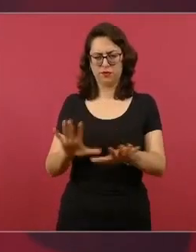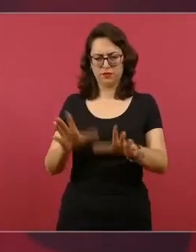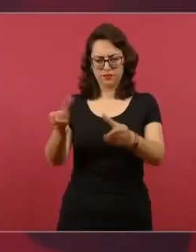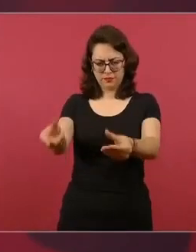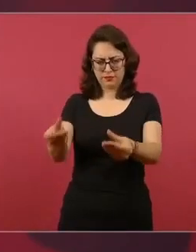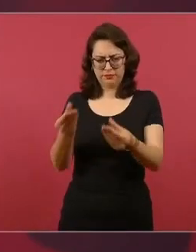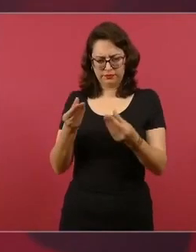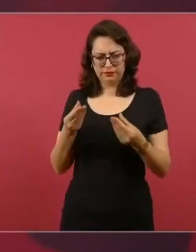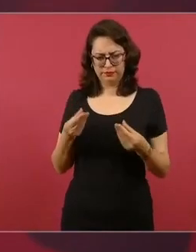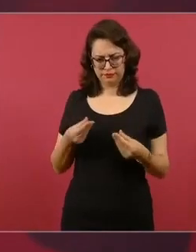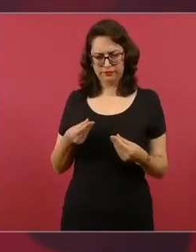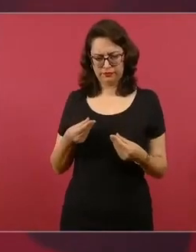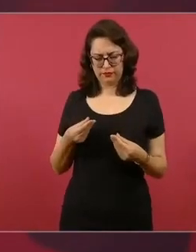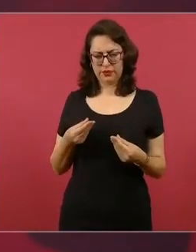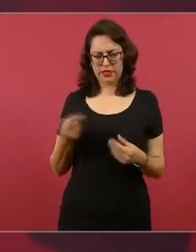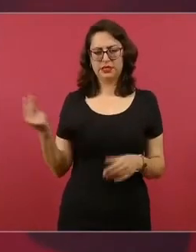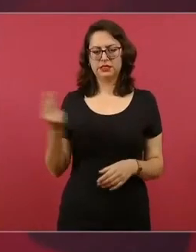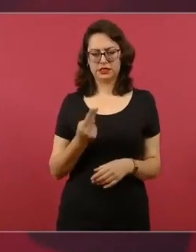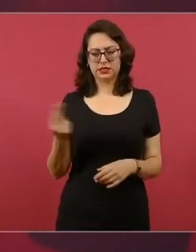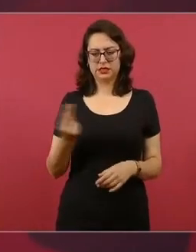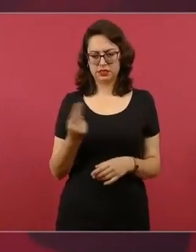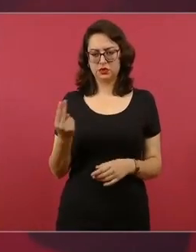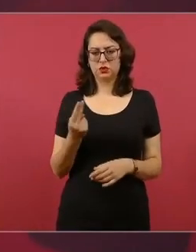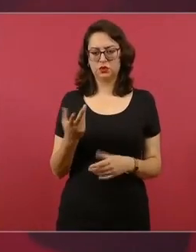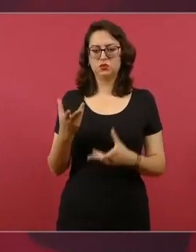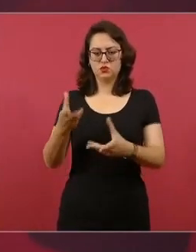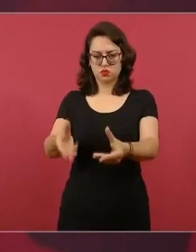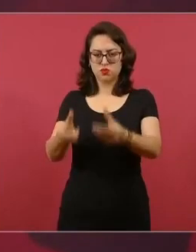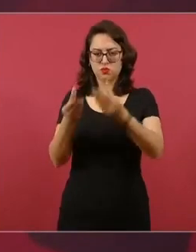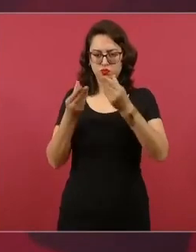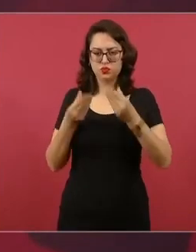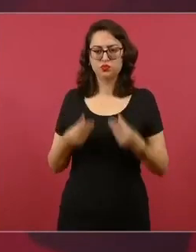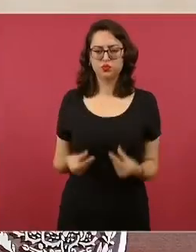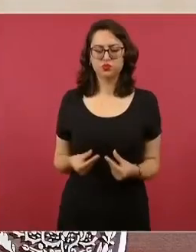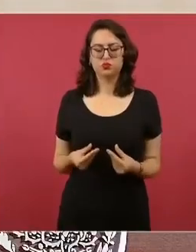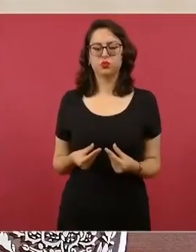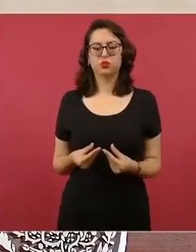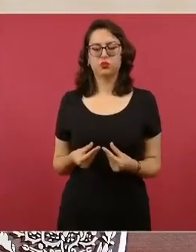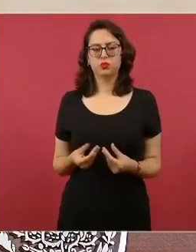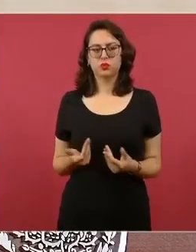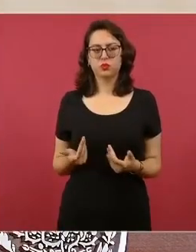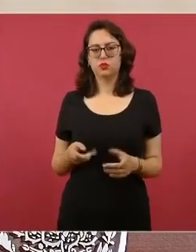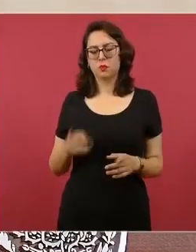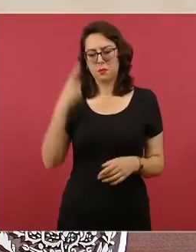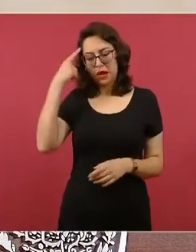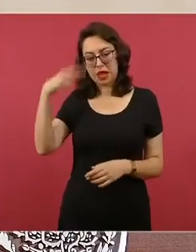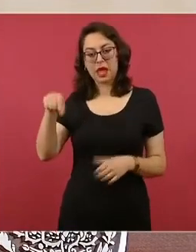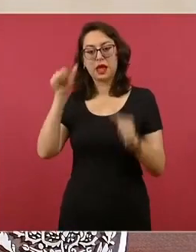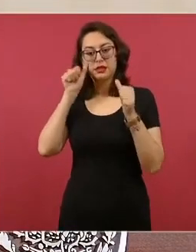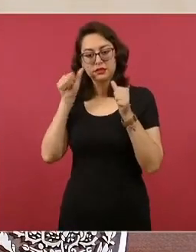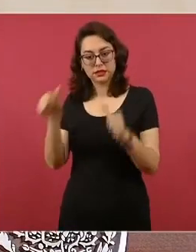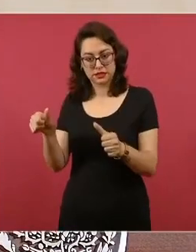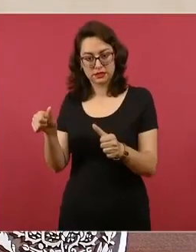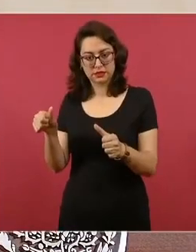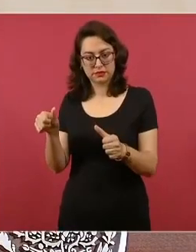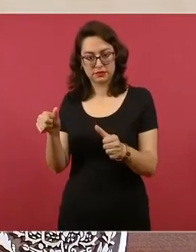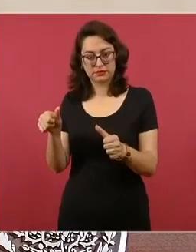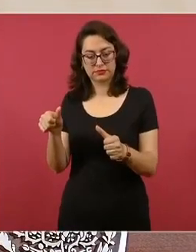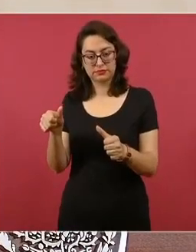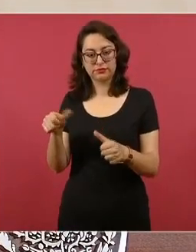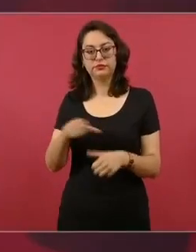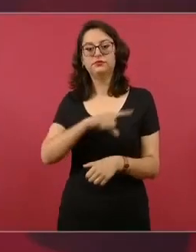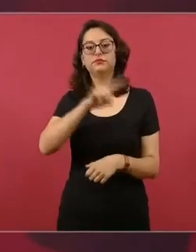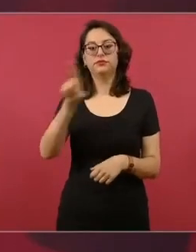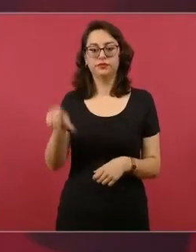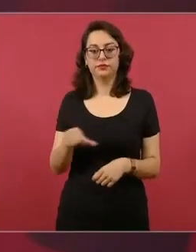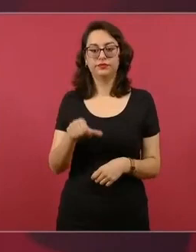la información. Petición, ¿sí? La solicitud de atención y vamos a pedirle a